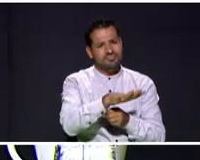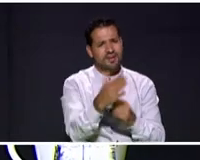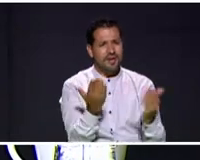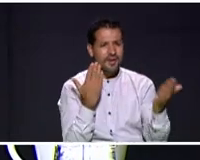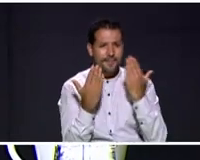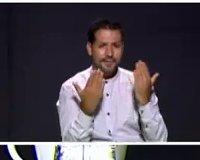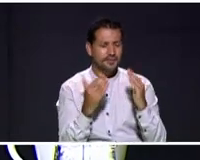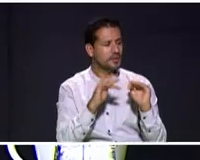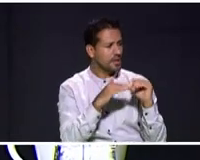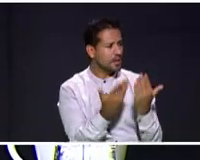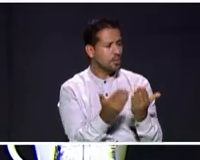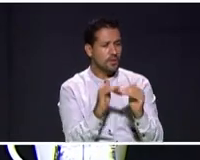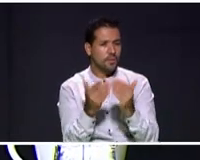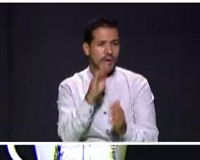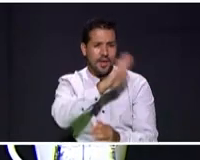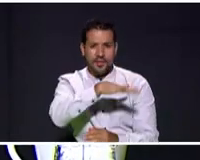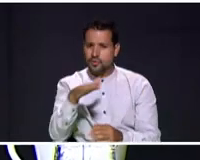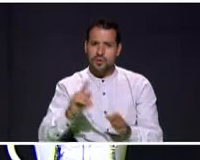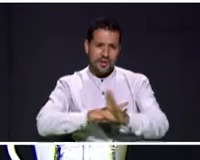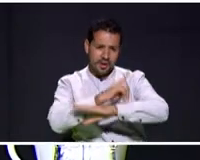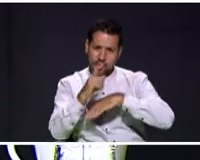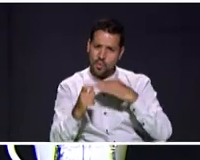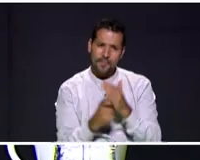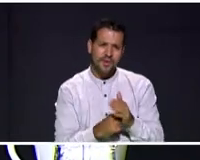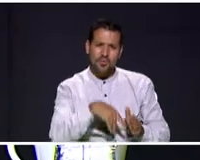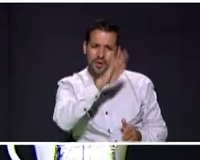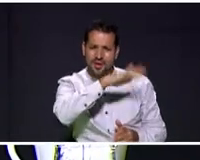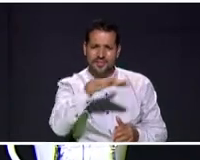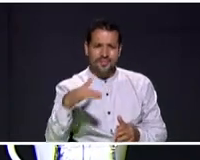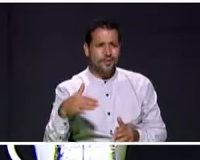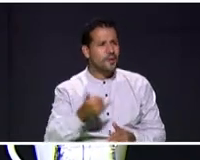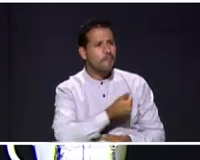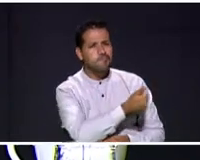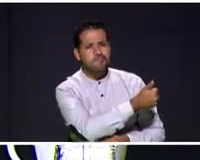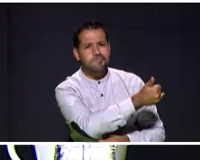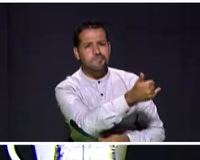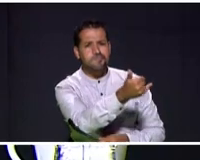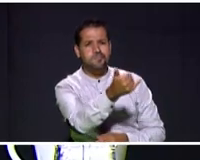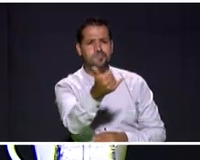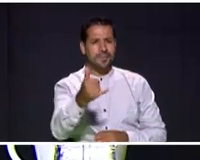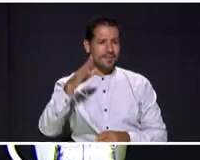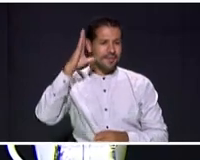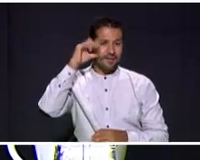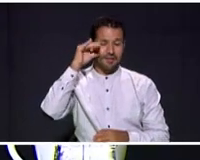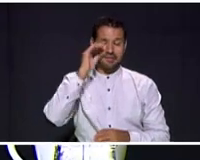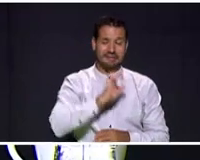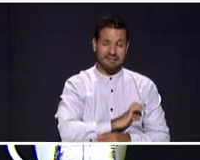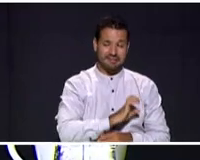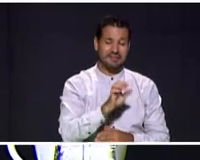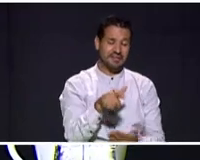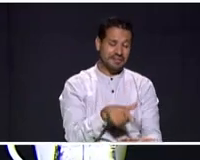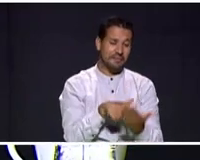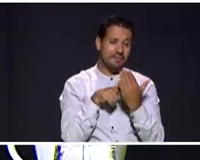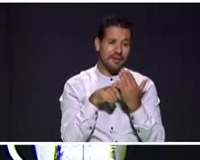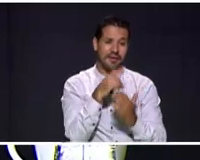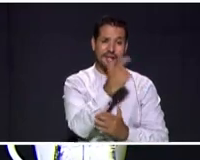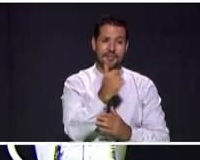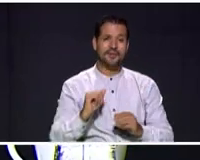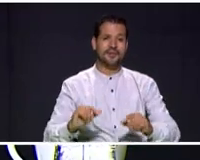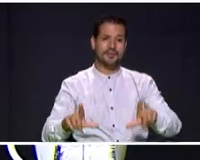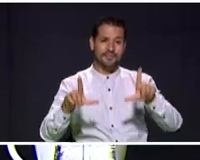escuela rural de antioquia en todo el departamento esto ya había venido funcionando departamento de caldas con muy buenos resultados donde la gente se gradúa bachillerato el